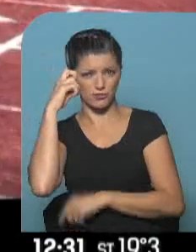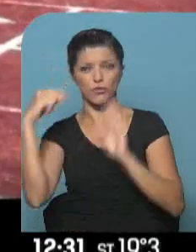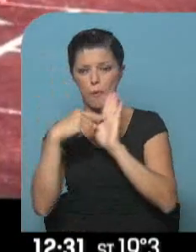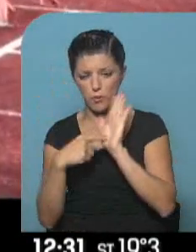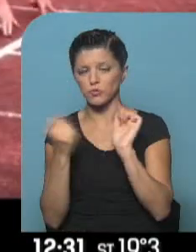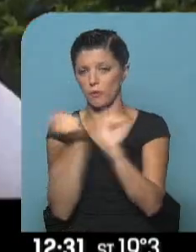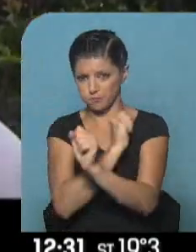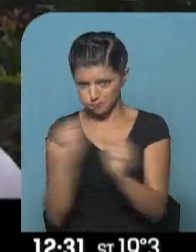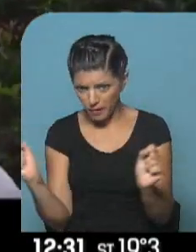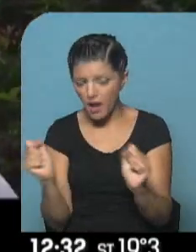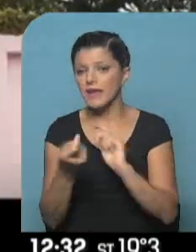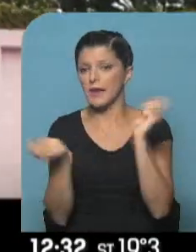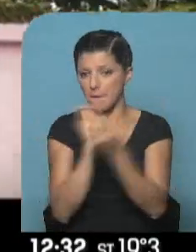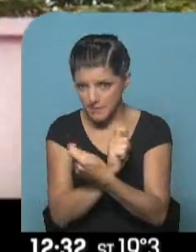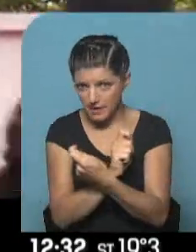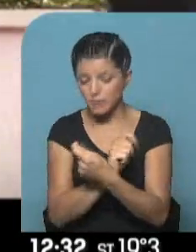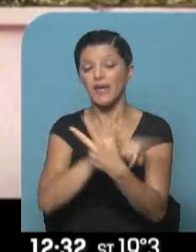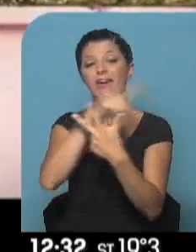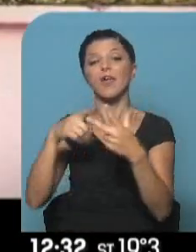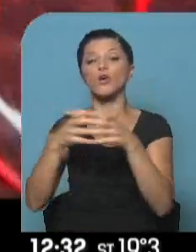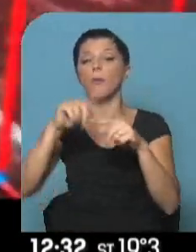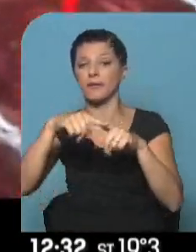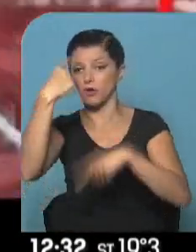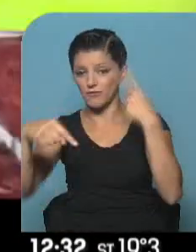fragmentado en 3 fuerzas sin mayorías.